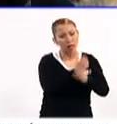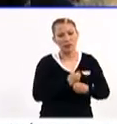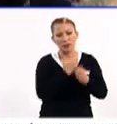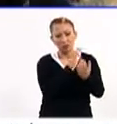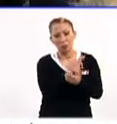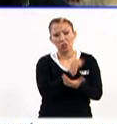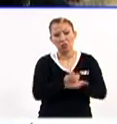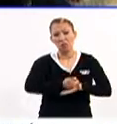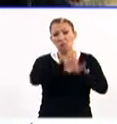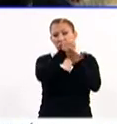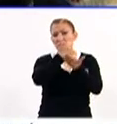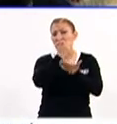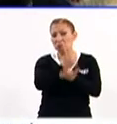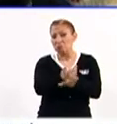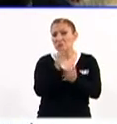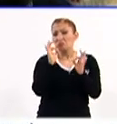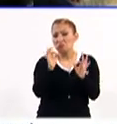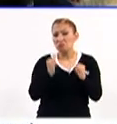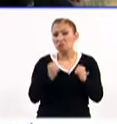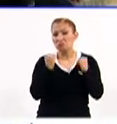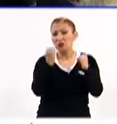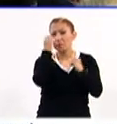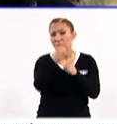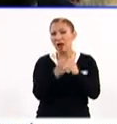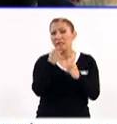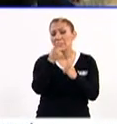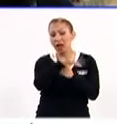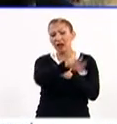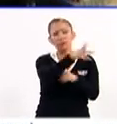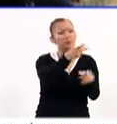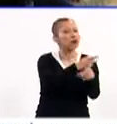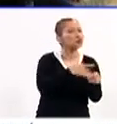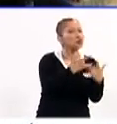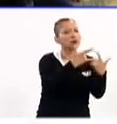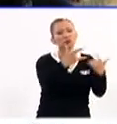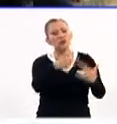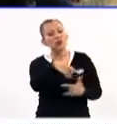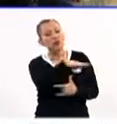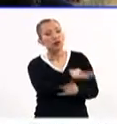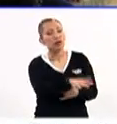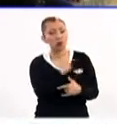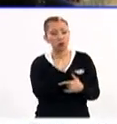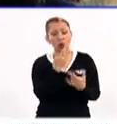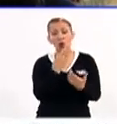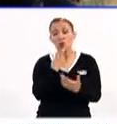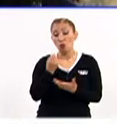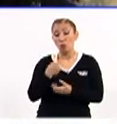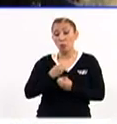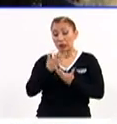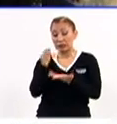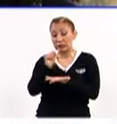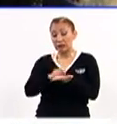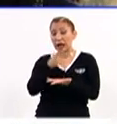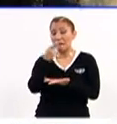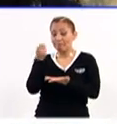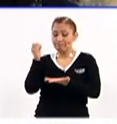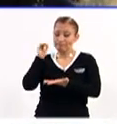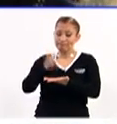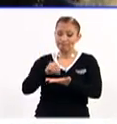poesía puede ser una herramienta poderosa para hablar de lo que está ocurriendo. Entonces uso la poesía, la